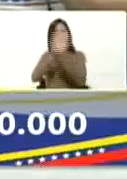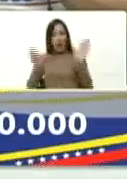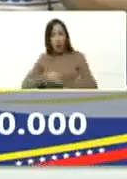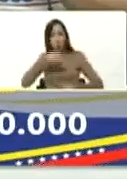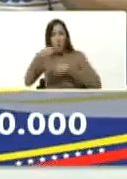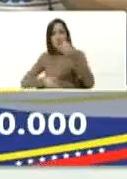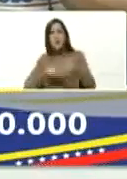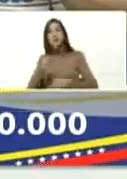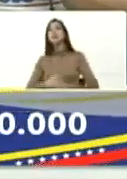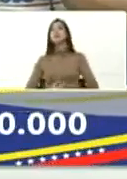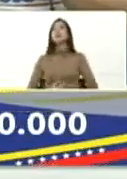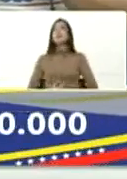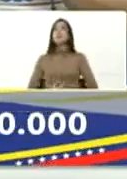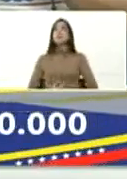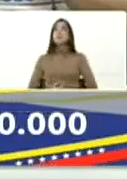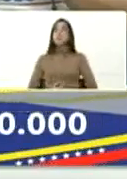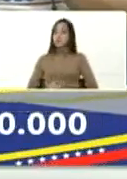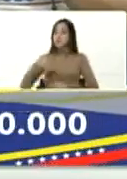orquestas y coros